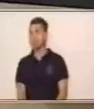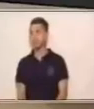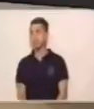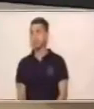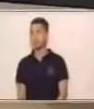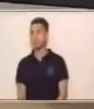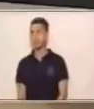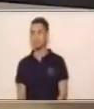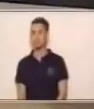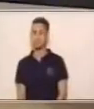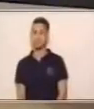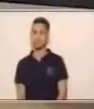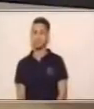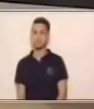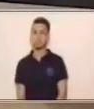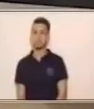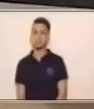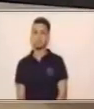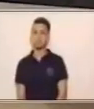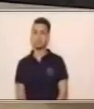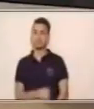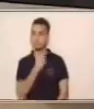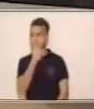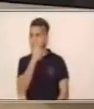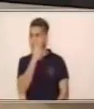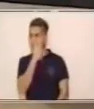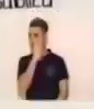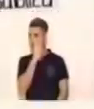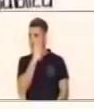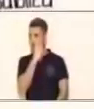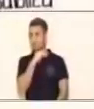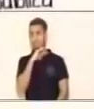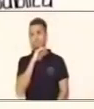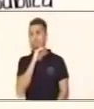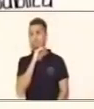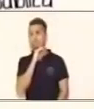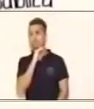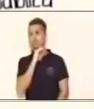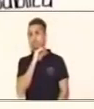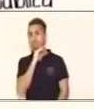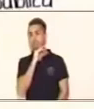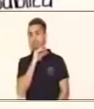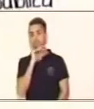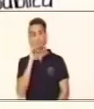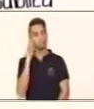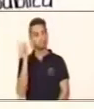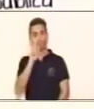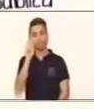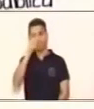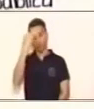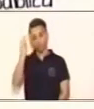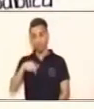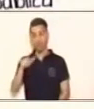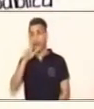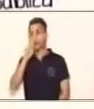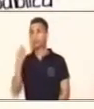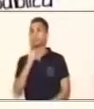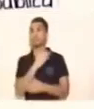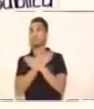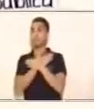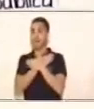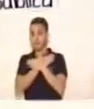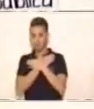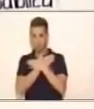¿verdad? No olvides que en este mes estamos, ¿en qué mes estamos? En el mes de